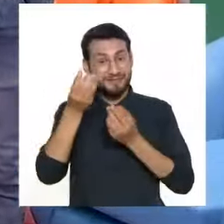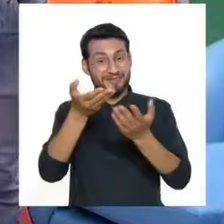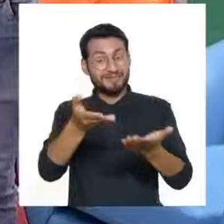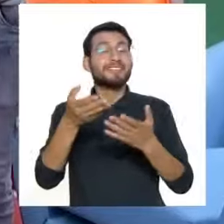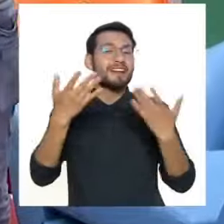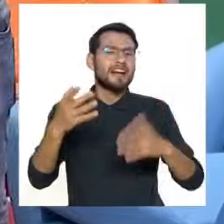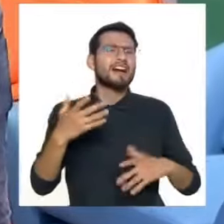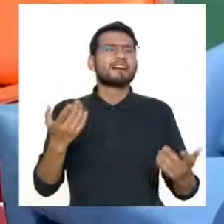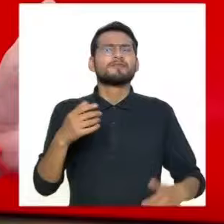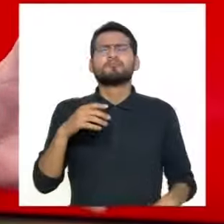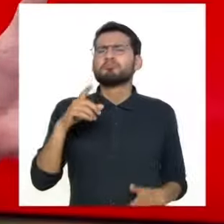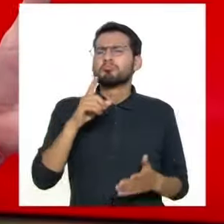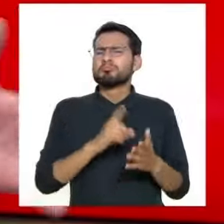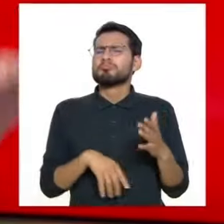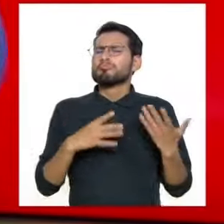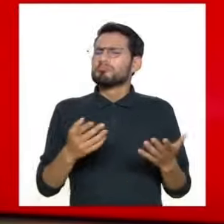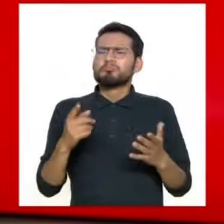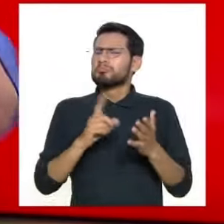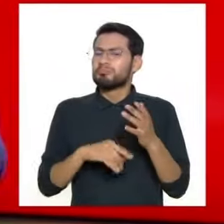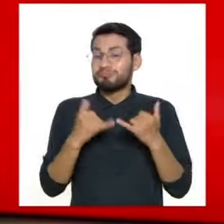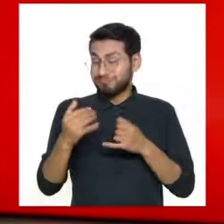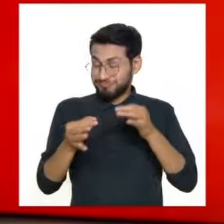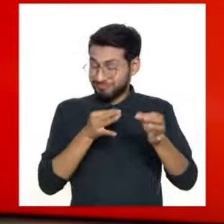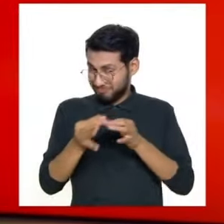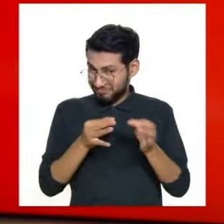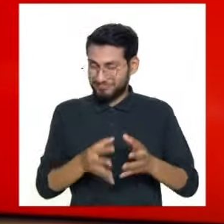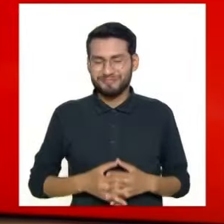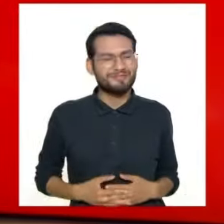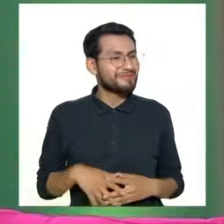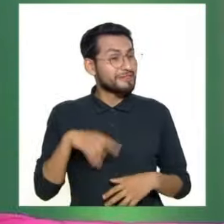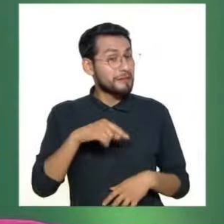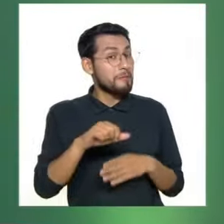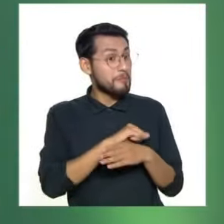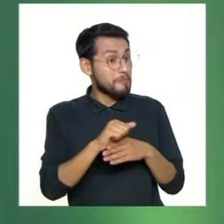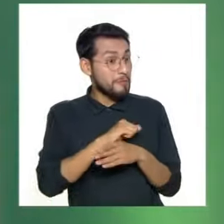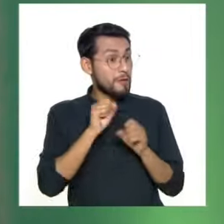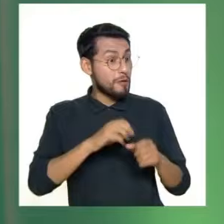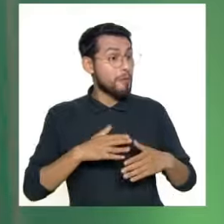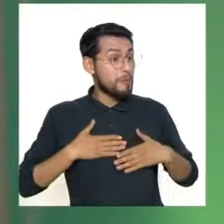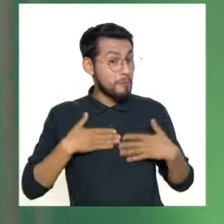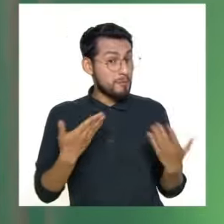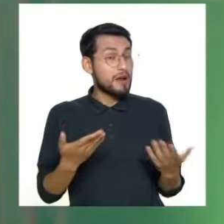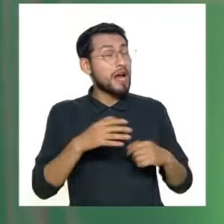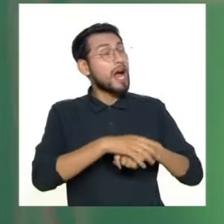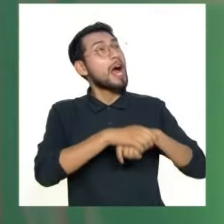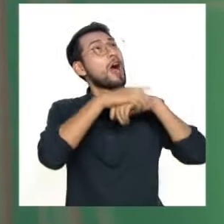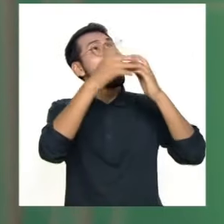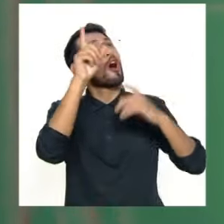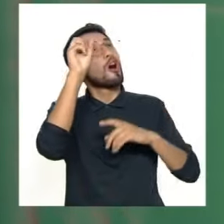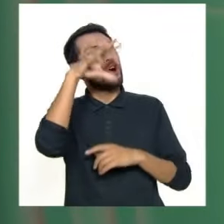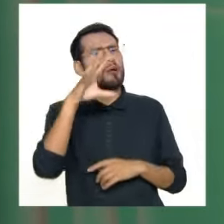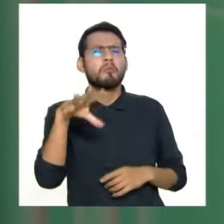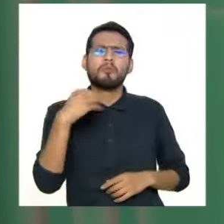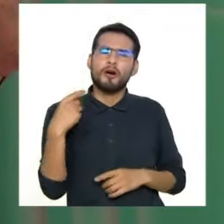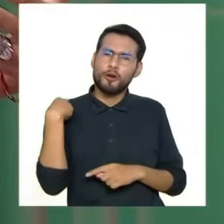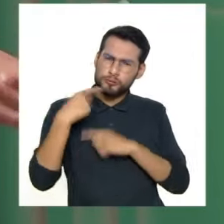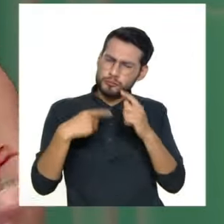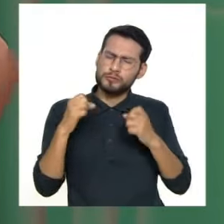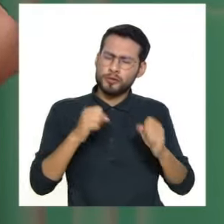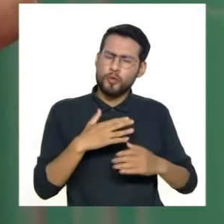a hablar del saludo al sol de qué se trata esto lo vas a saber aquí esa es una práctica que podemos hacer todas las mañanas porque